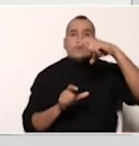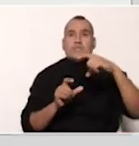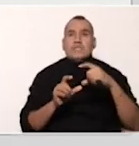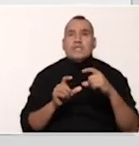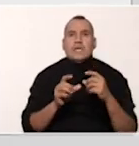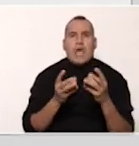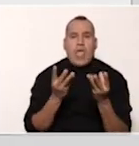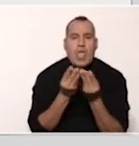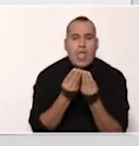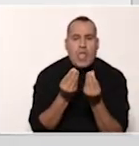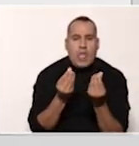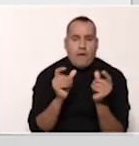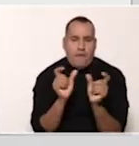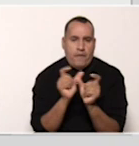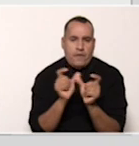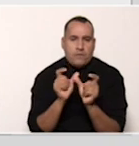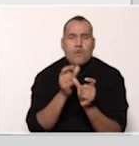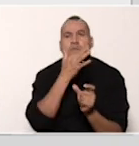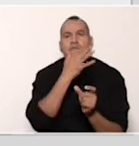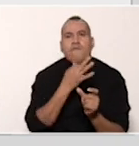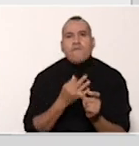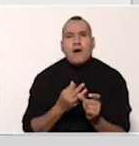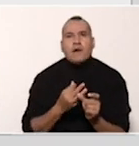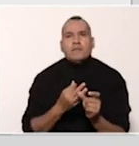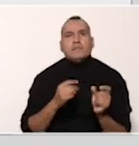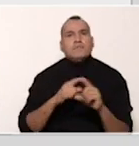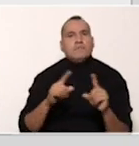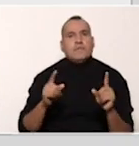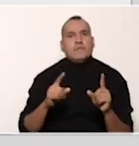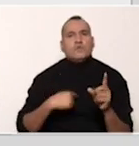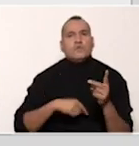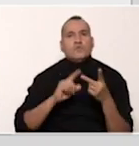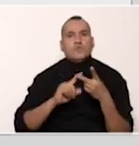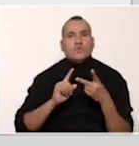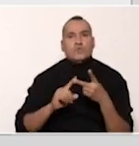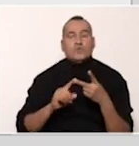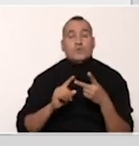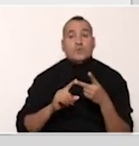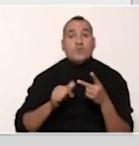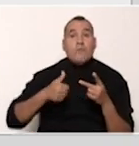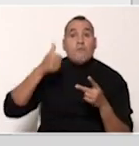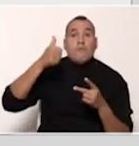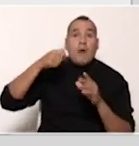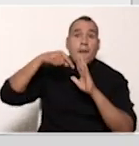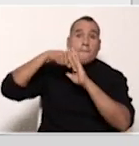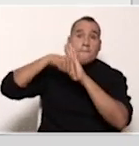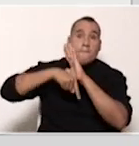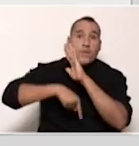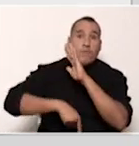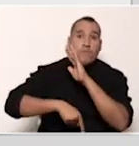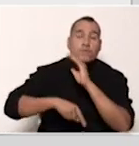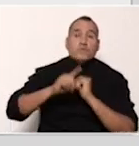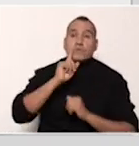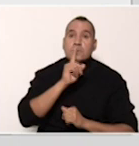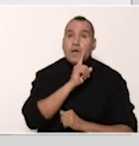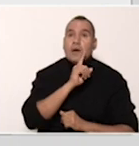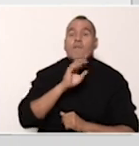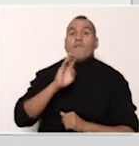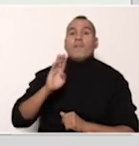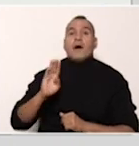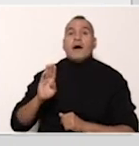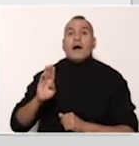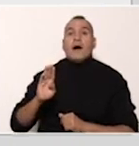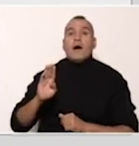como normalmente lo hemos venido trabajando, pero existe un editor de texto llamado Bluefish que me permite saber